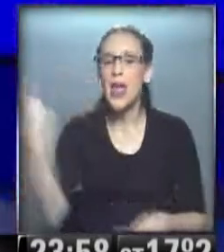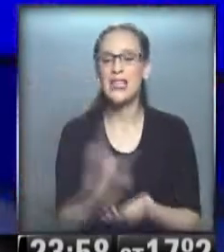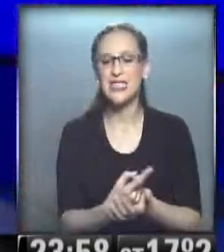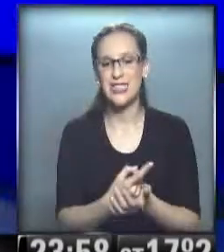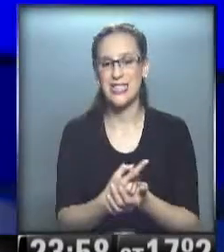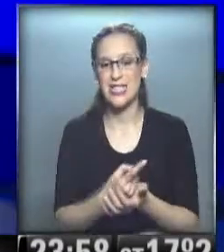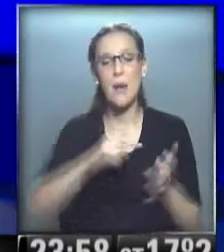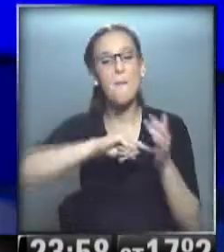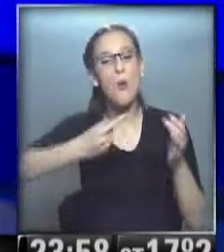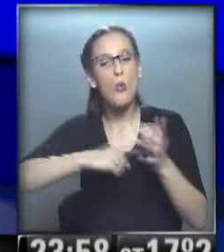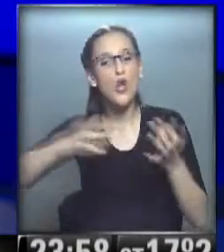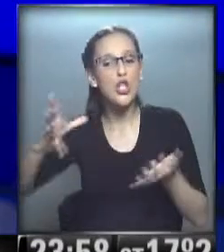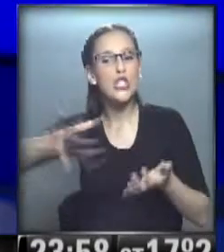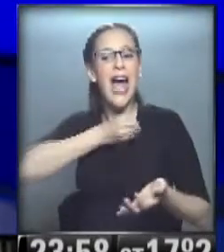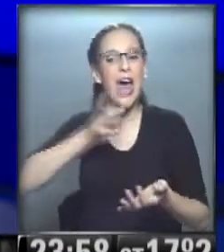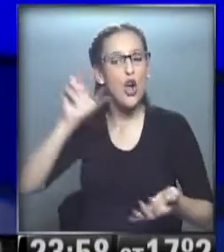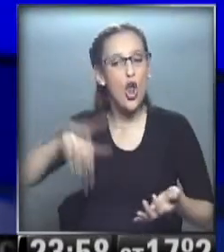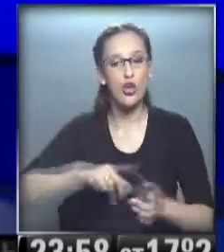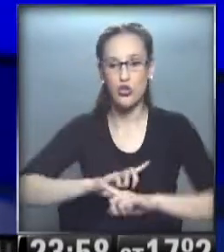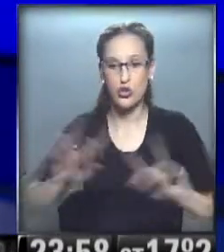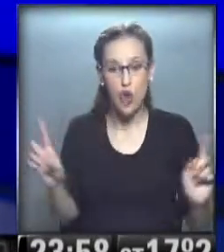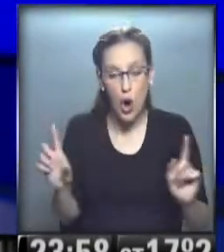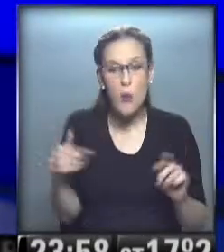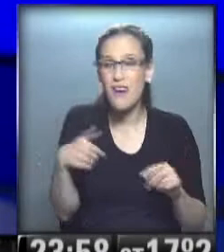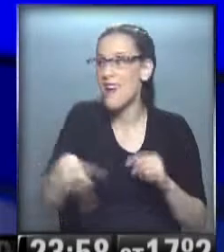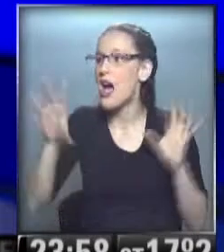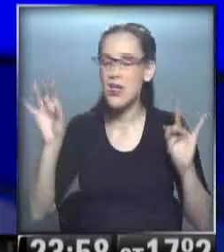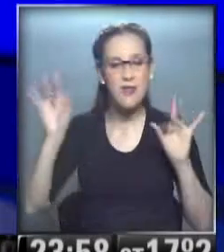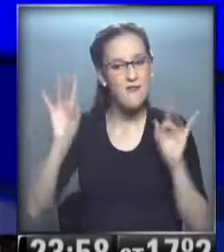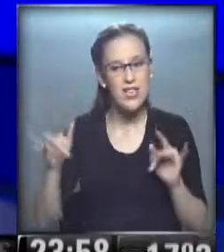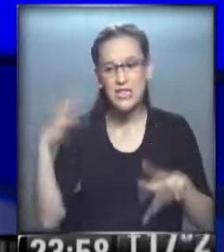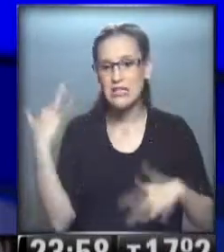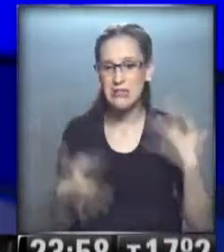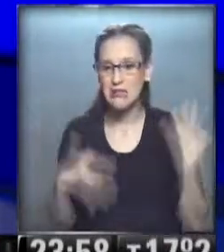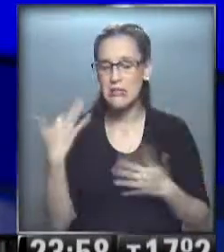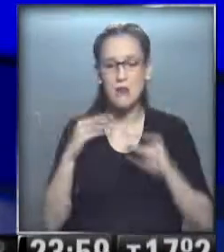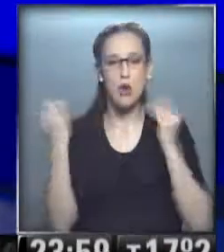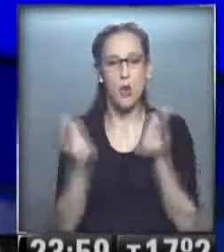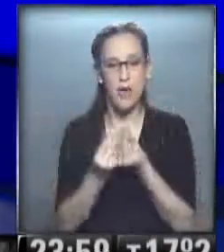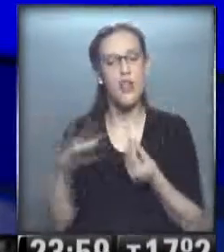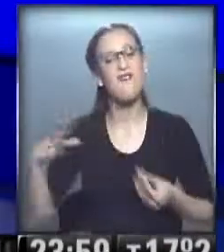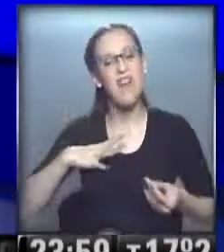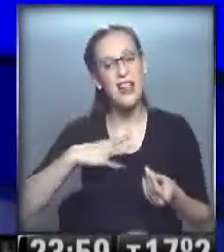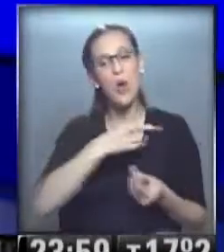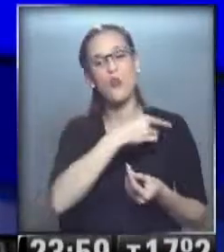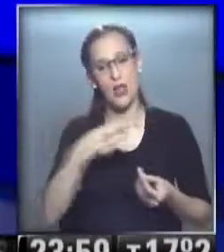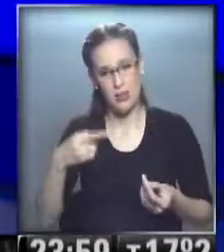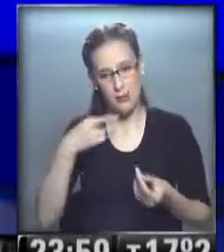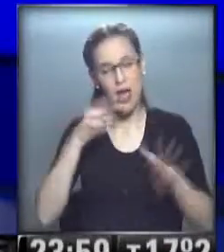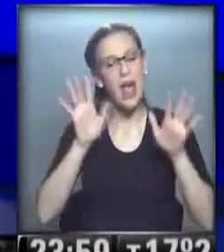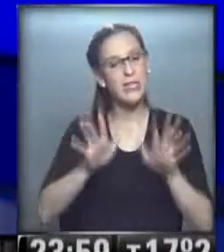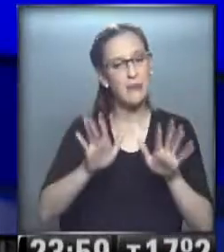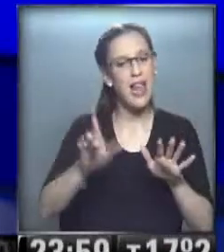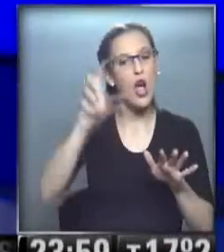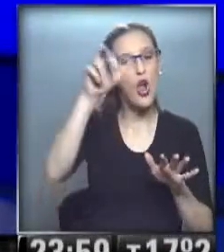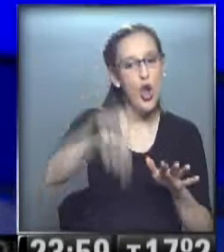los puntos a Colón, que quedaría muy mal y muy complicado con el promedio. Van a esperar una semana más. Tienen que hacer su descargo, tanto los planteles de Colón